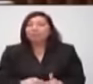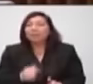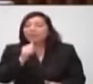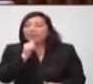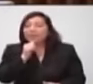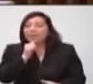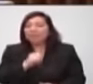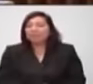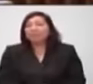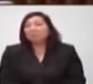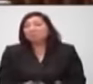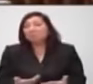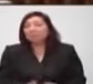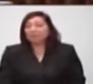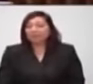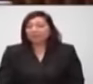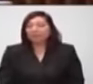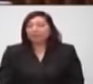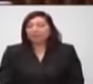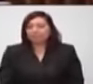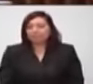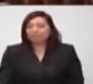privada. Siga más adelante.